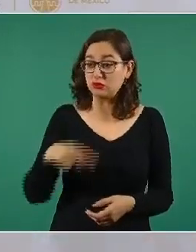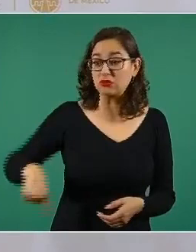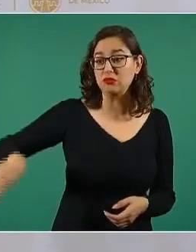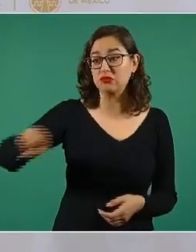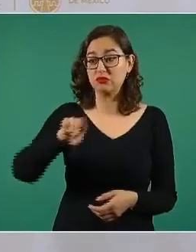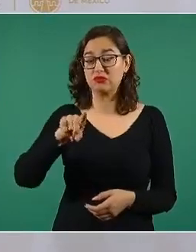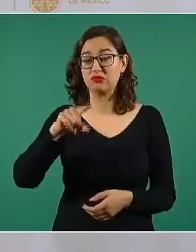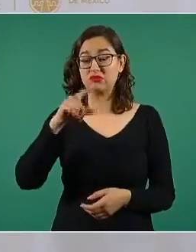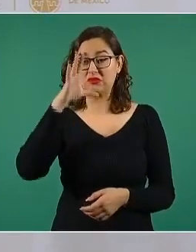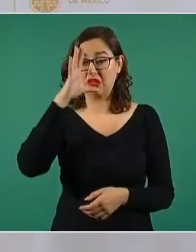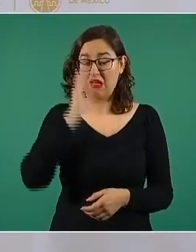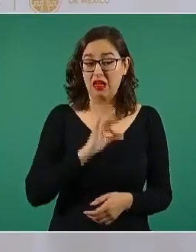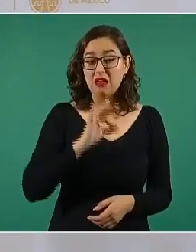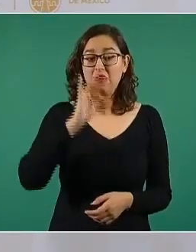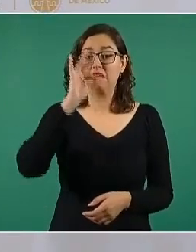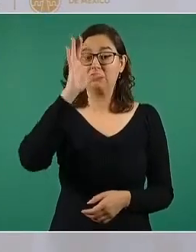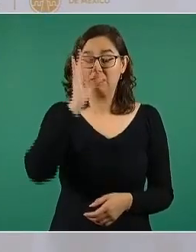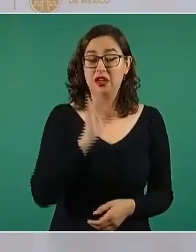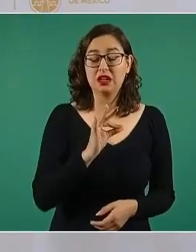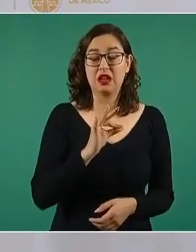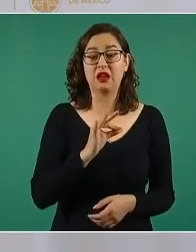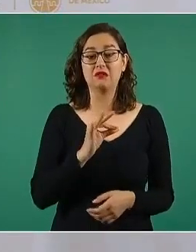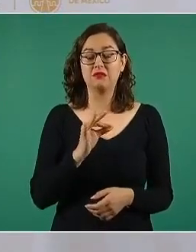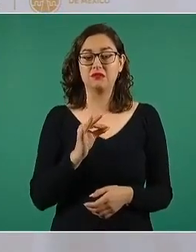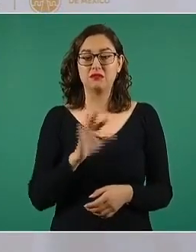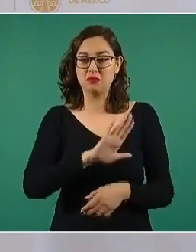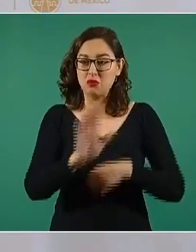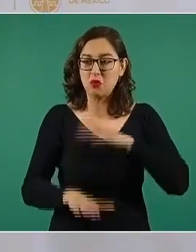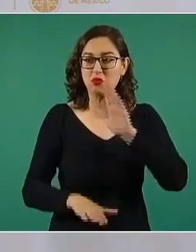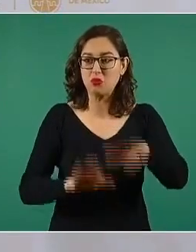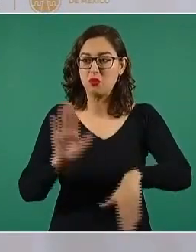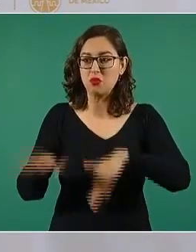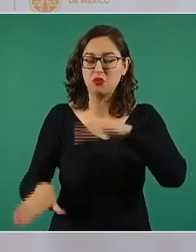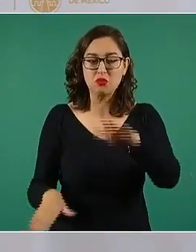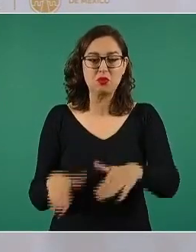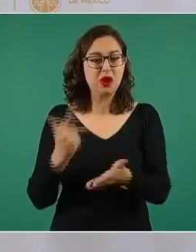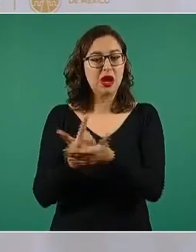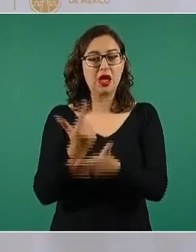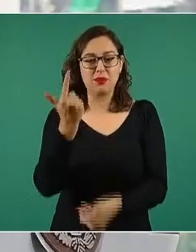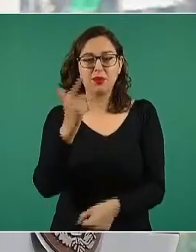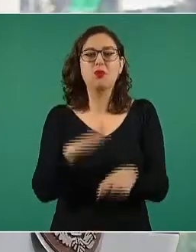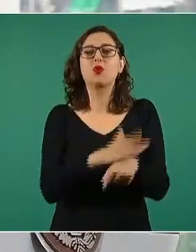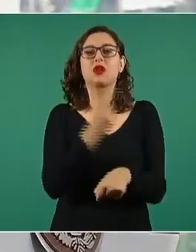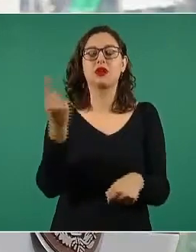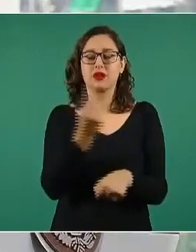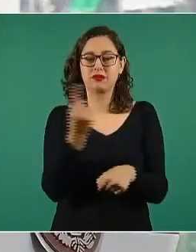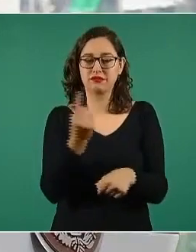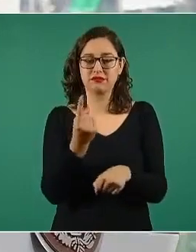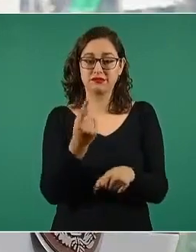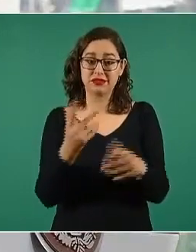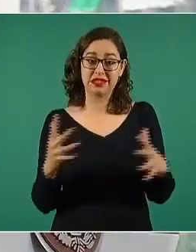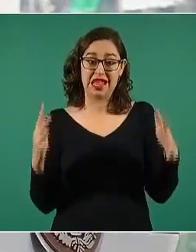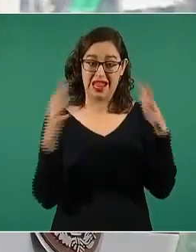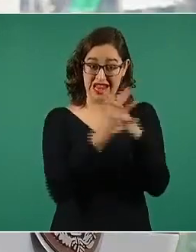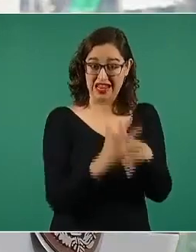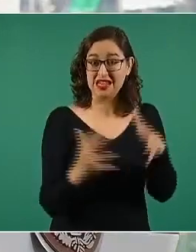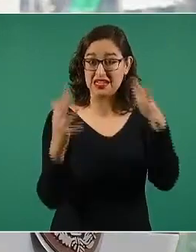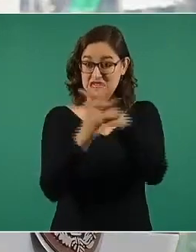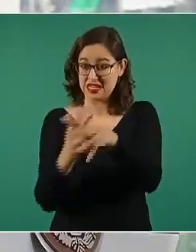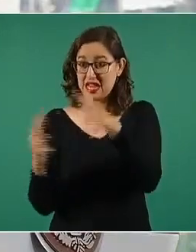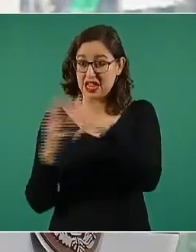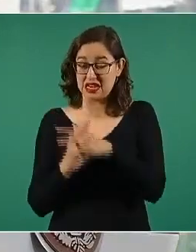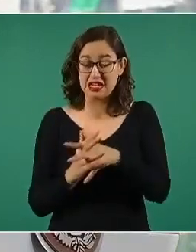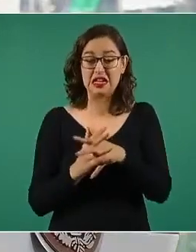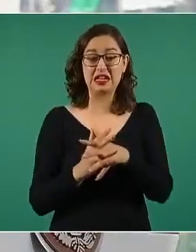la conquista fue sin lugar a duda la combinación de guerras, destrucción de su